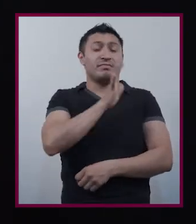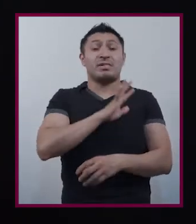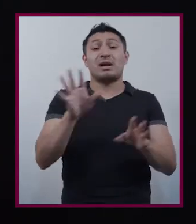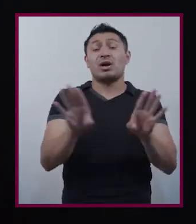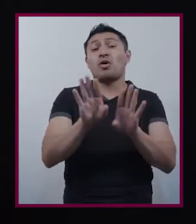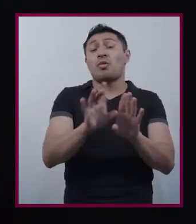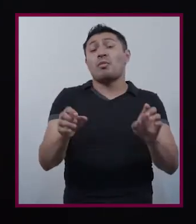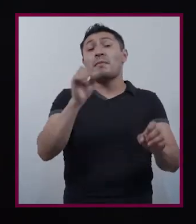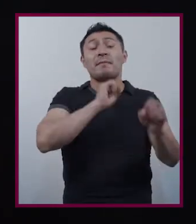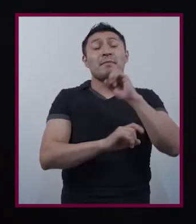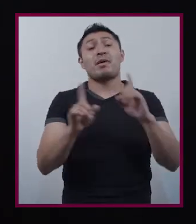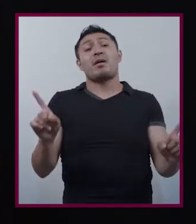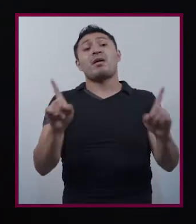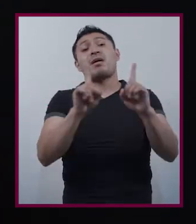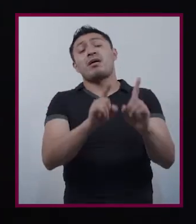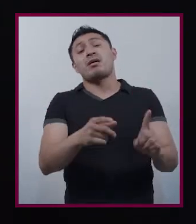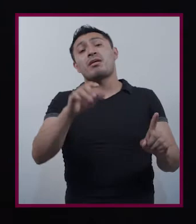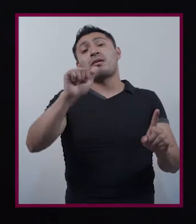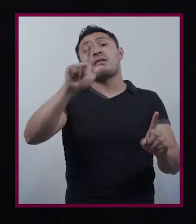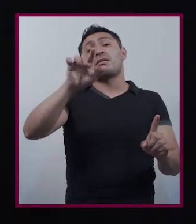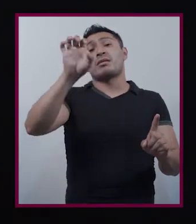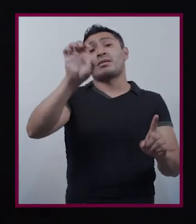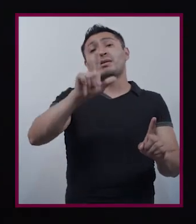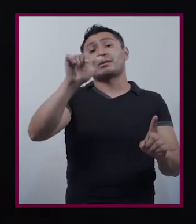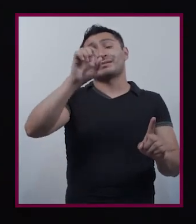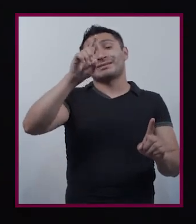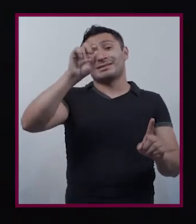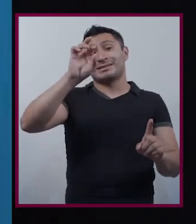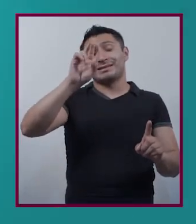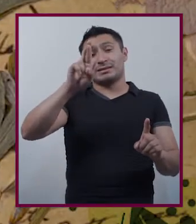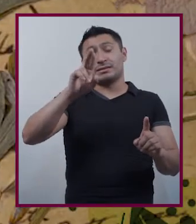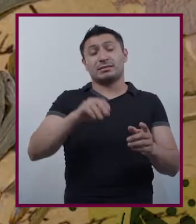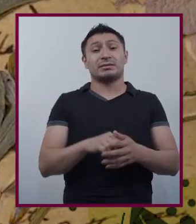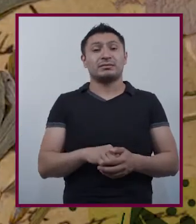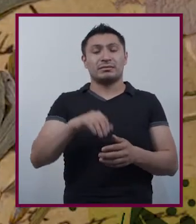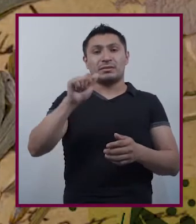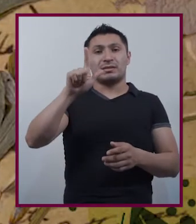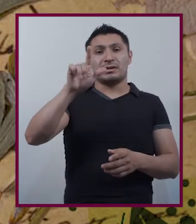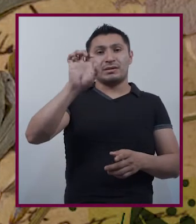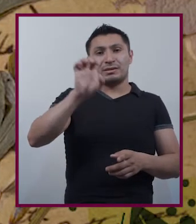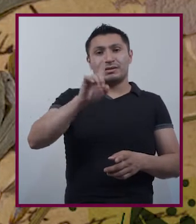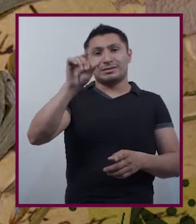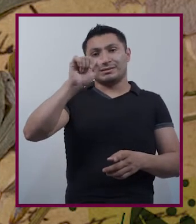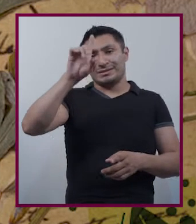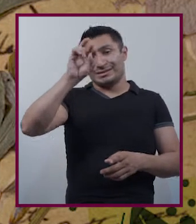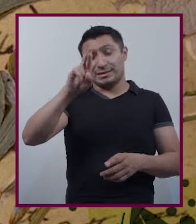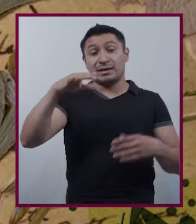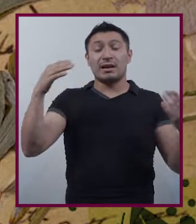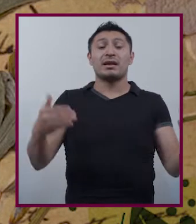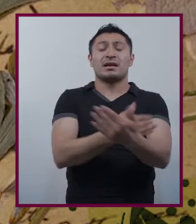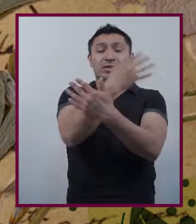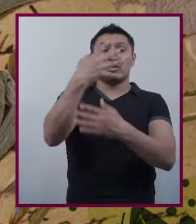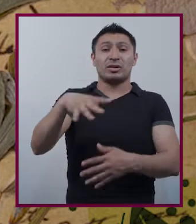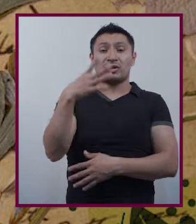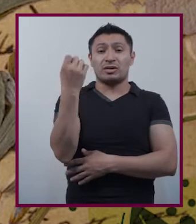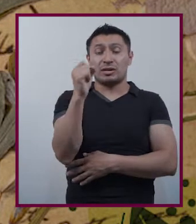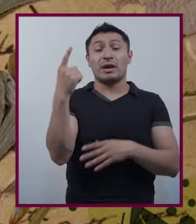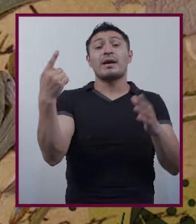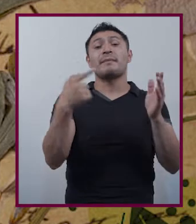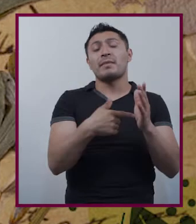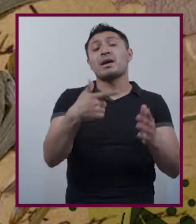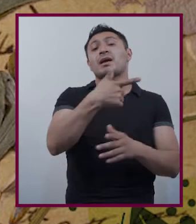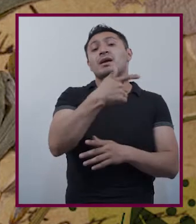el naturalista y explorador Alexander von Humboldt. Alexander von Humboldt nació el 14 de septiembre